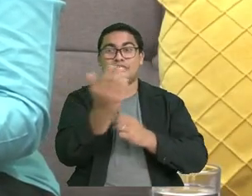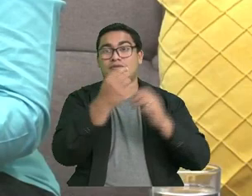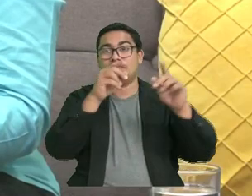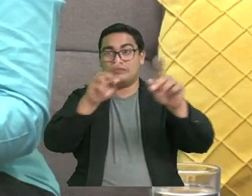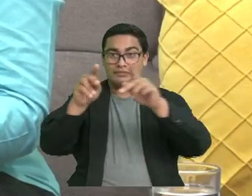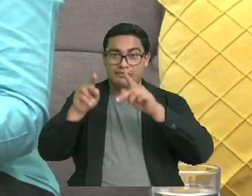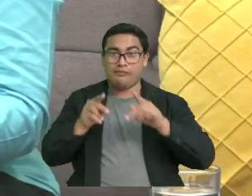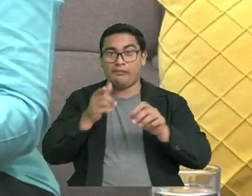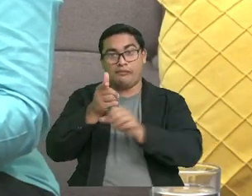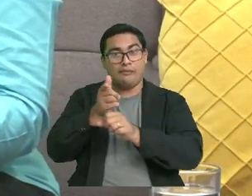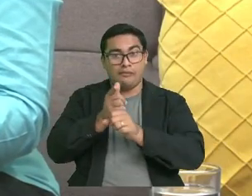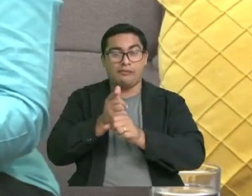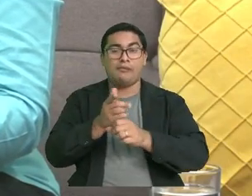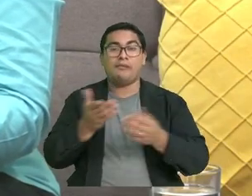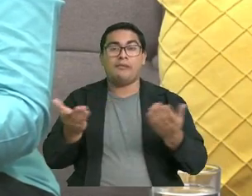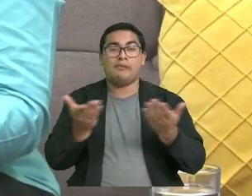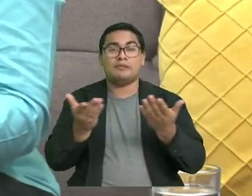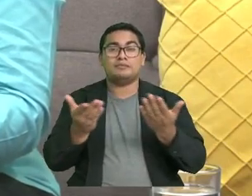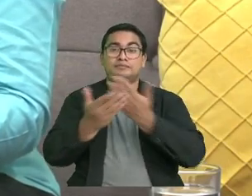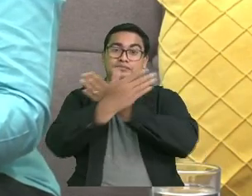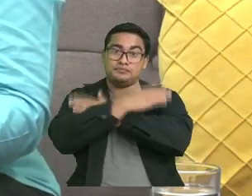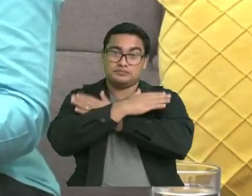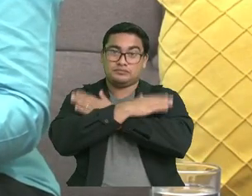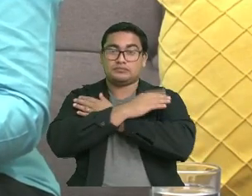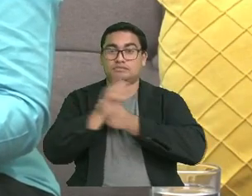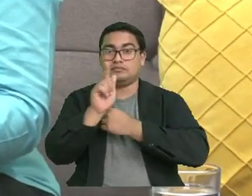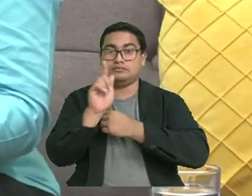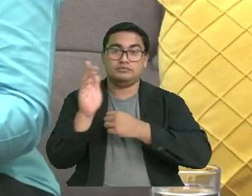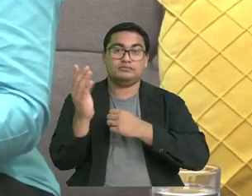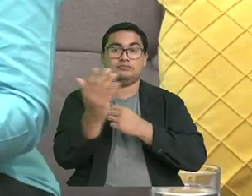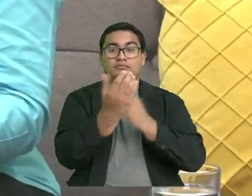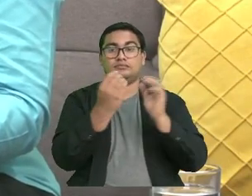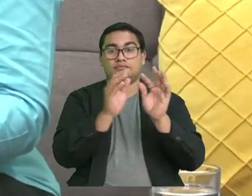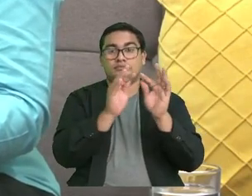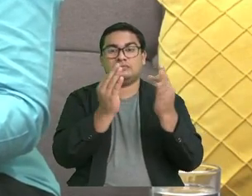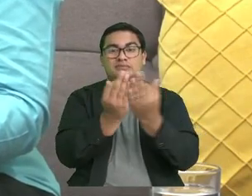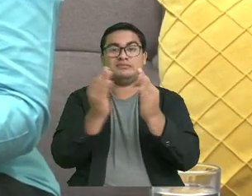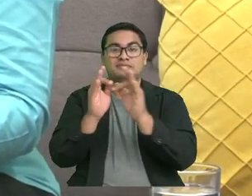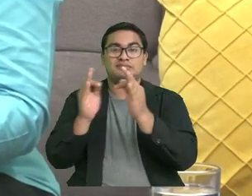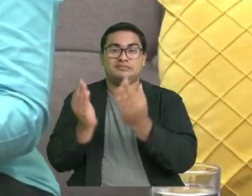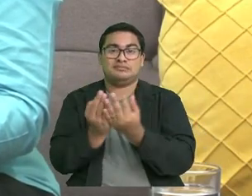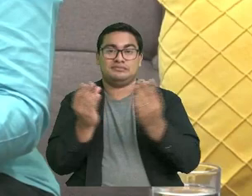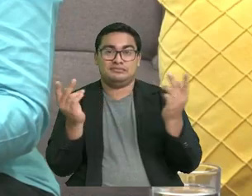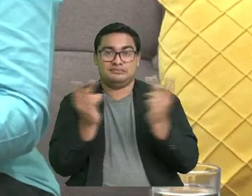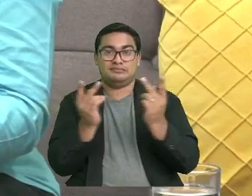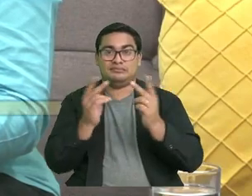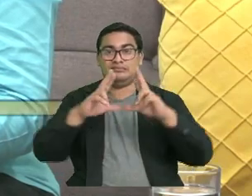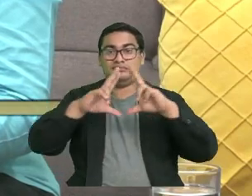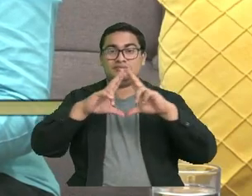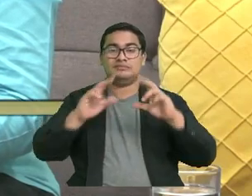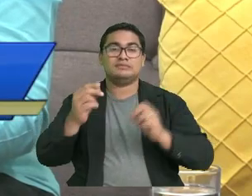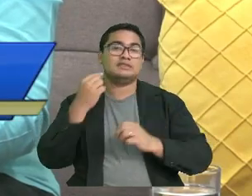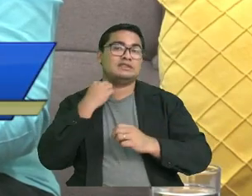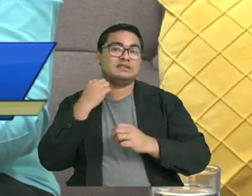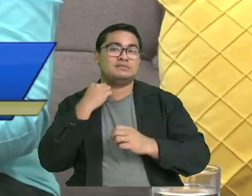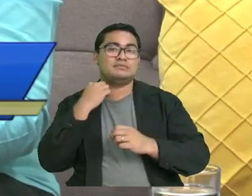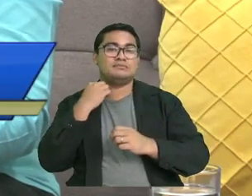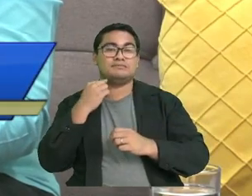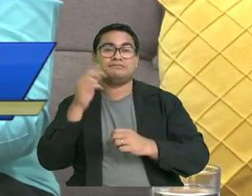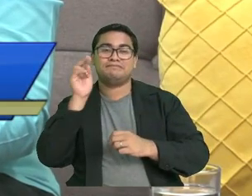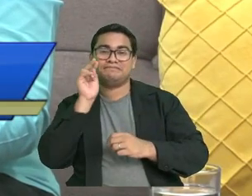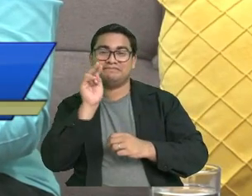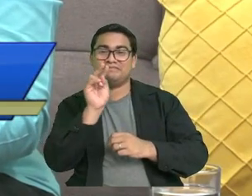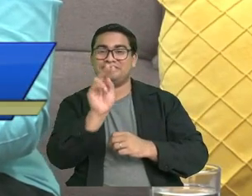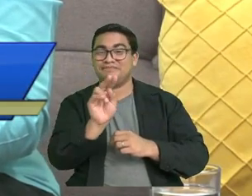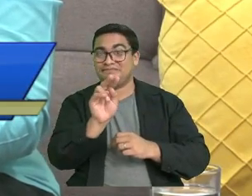estudio. Bueno, saludamos a todas las familias nicaragüenses que siempre sintonizan y están atentas,